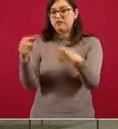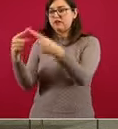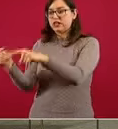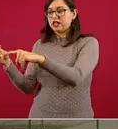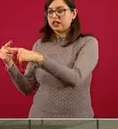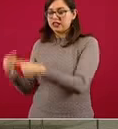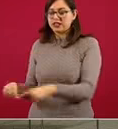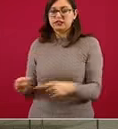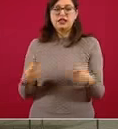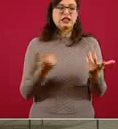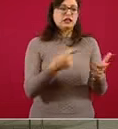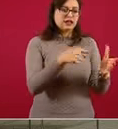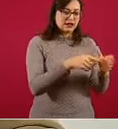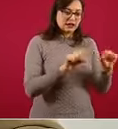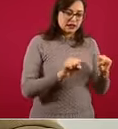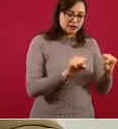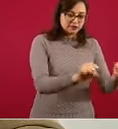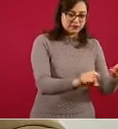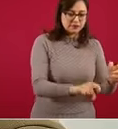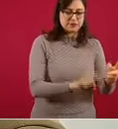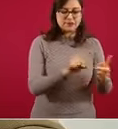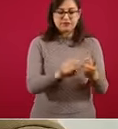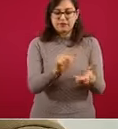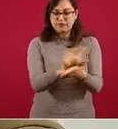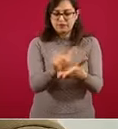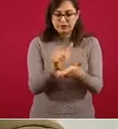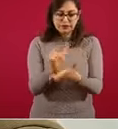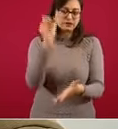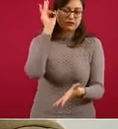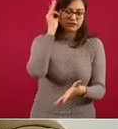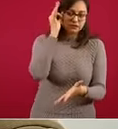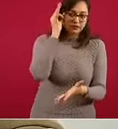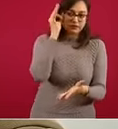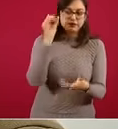camilleros, gente de limpieza,